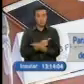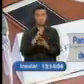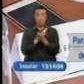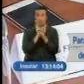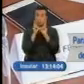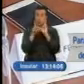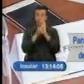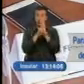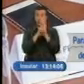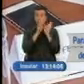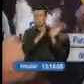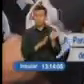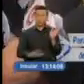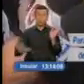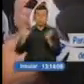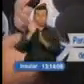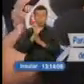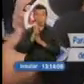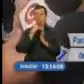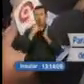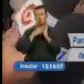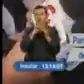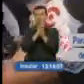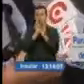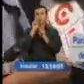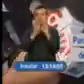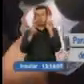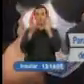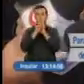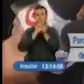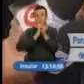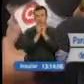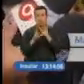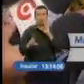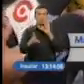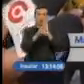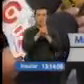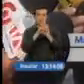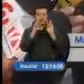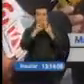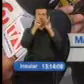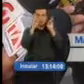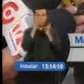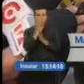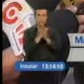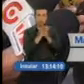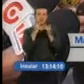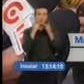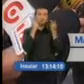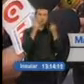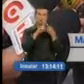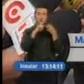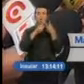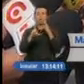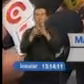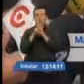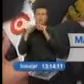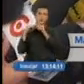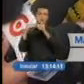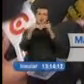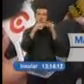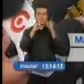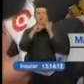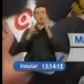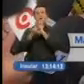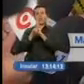a varias leyes vigentes en Ecuador. Se reforman varias leyes, la ley orgánica del servicio público, el Código de la Democracia, la